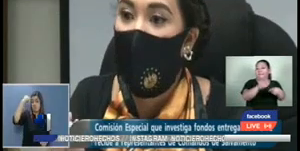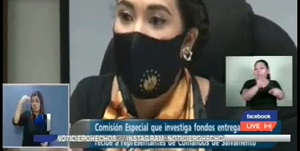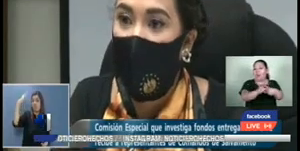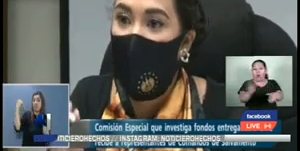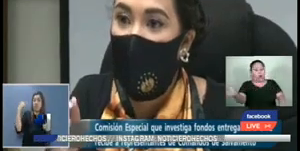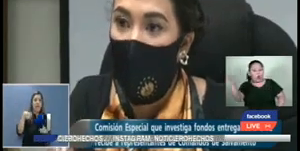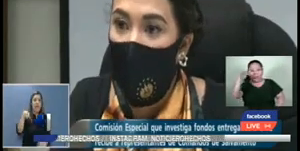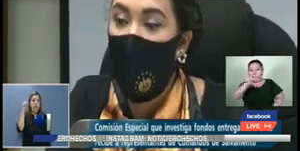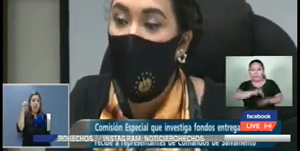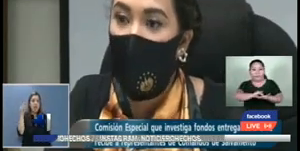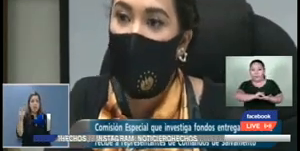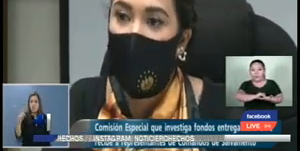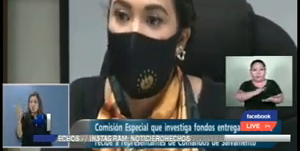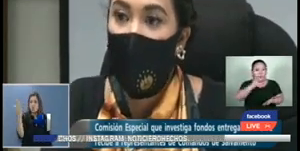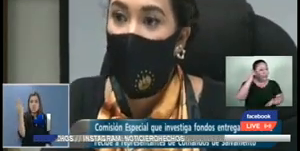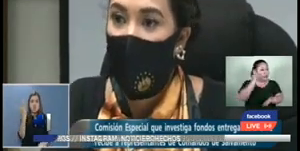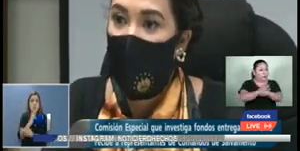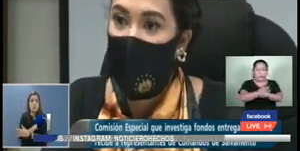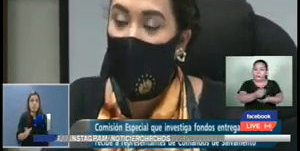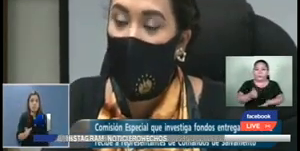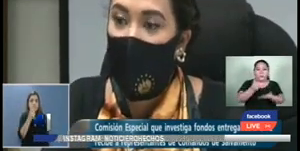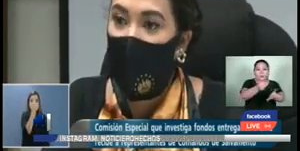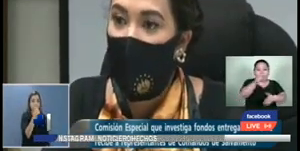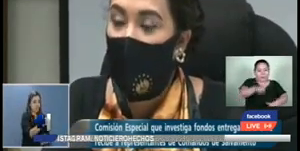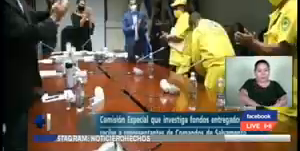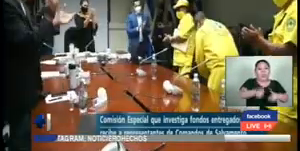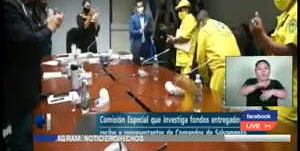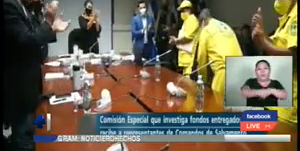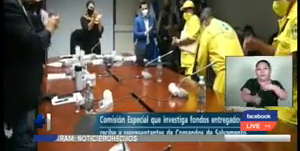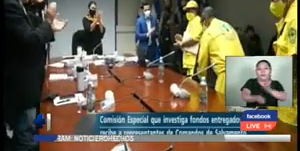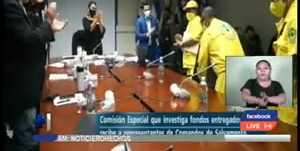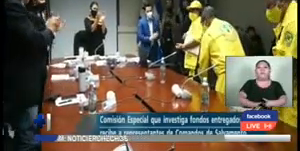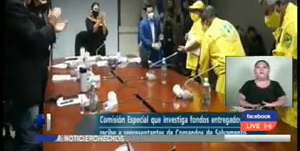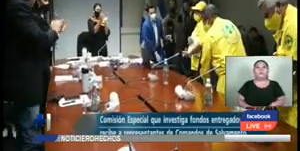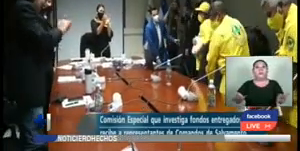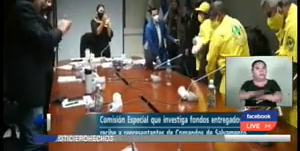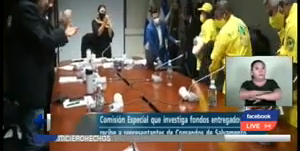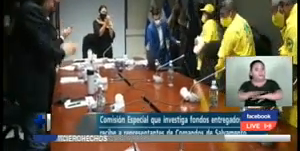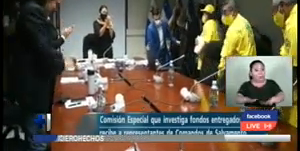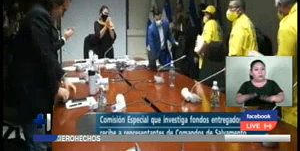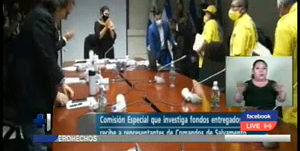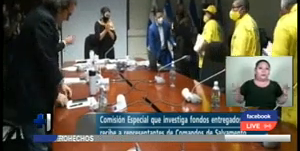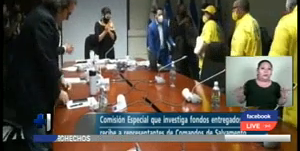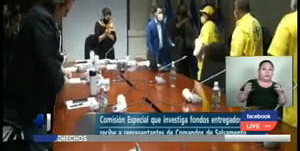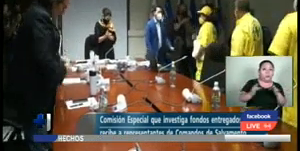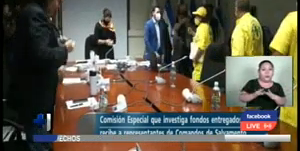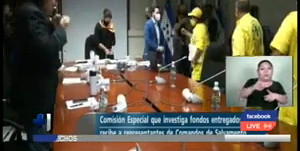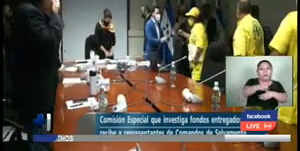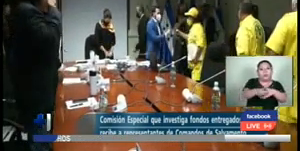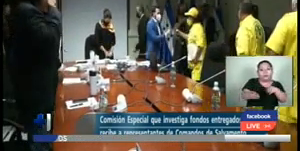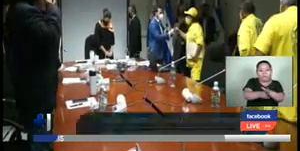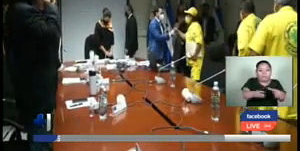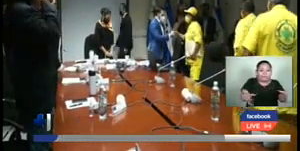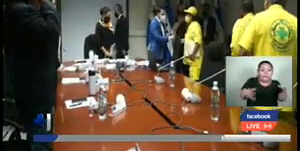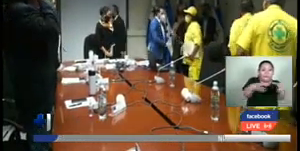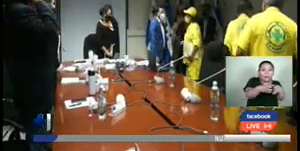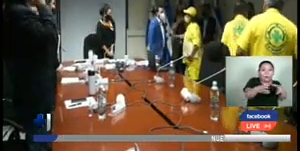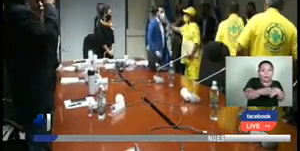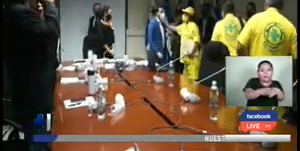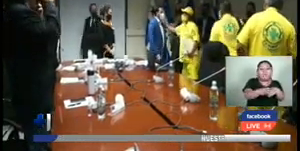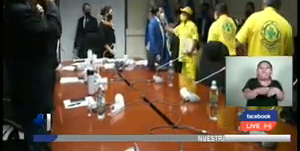no vuelvan a recibir un centavo de esta Asamblea Legislativa. Al final de la sesión, los diputados que integran la comisión